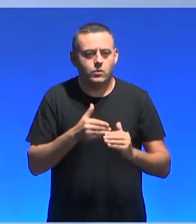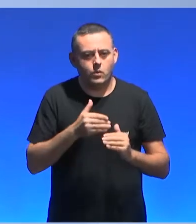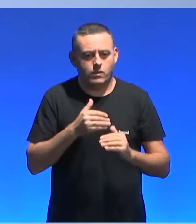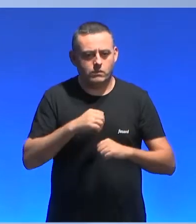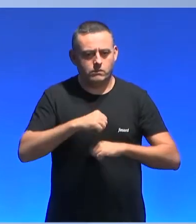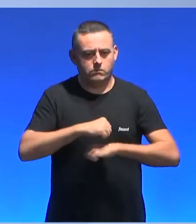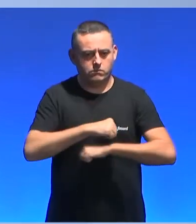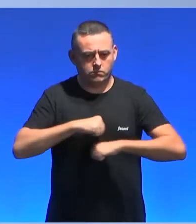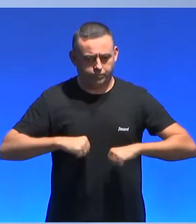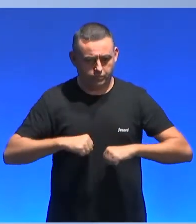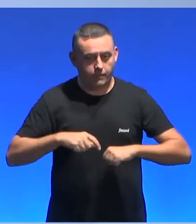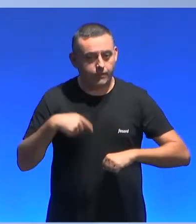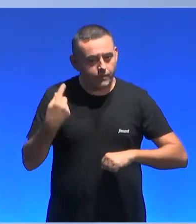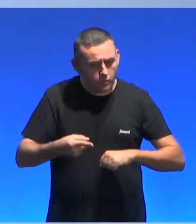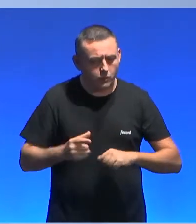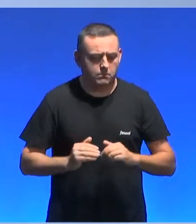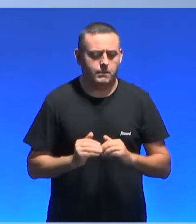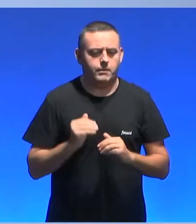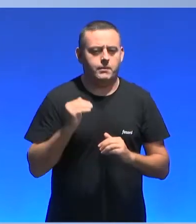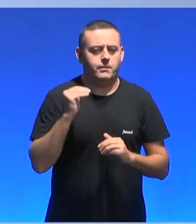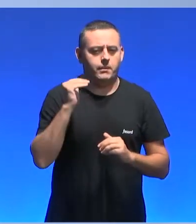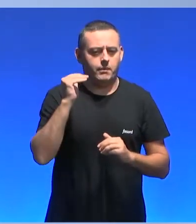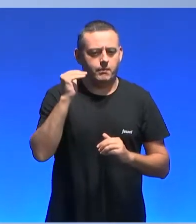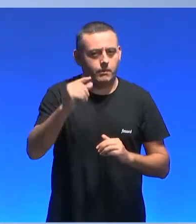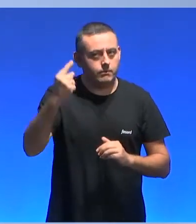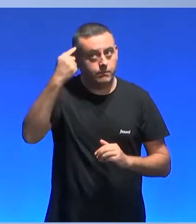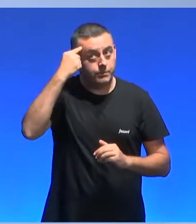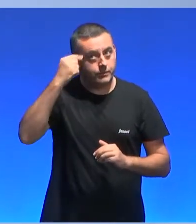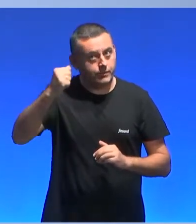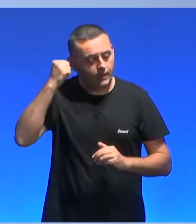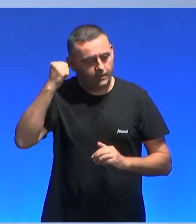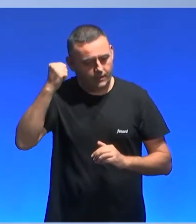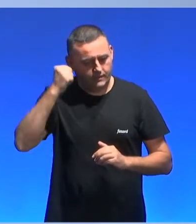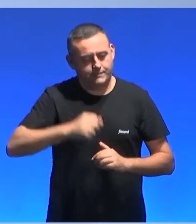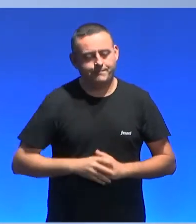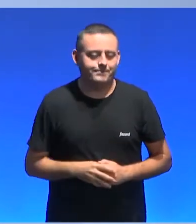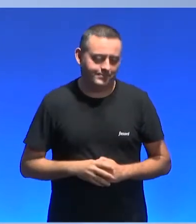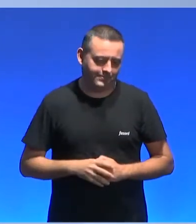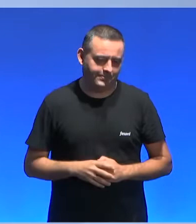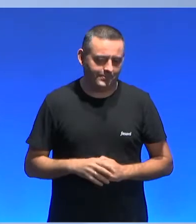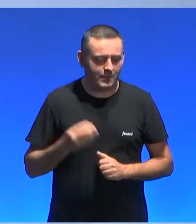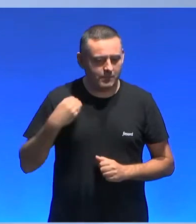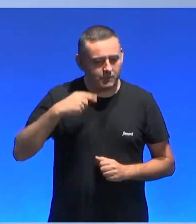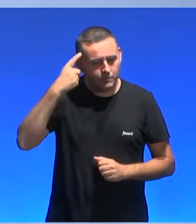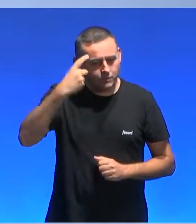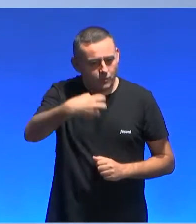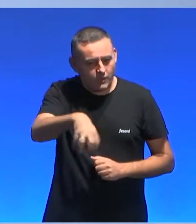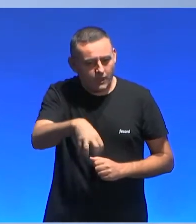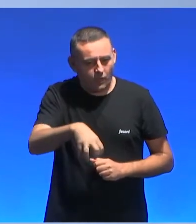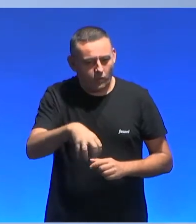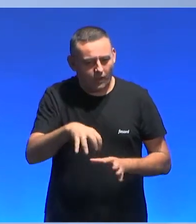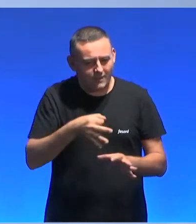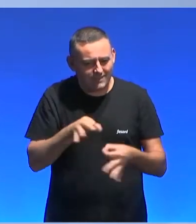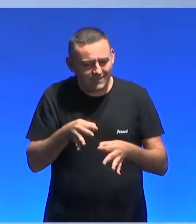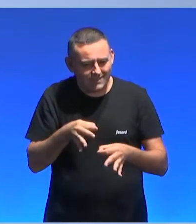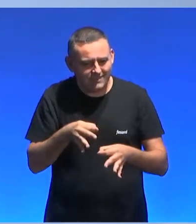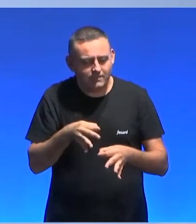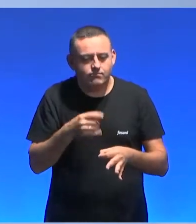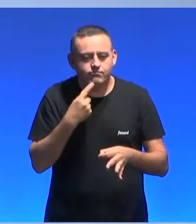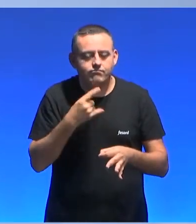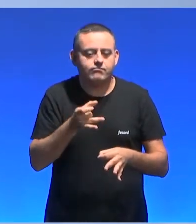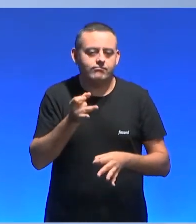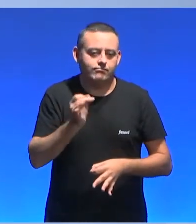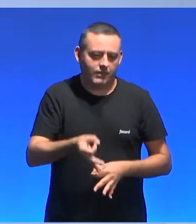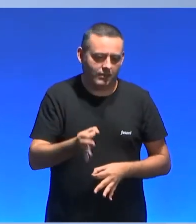toda la vida. Las neurociencias hoy en día están confirmando las opiniones